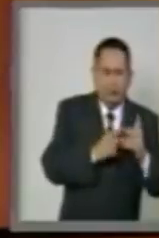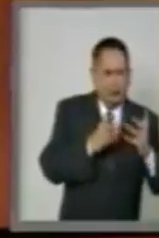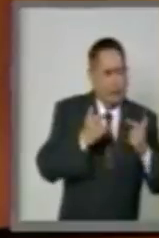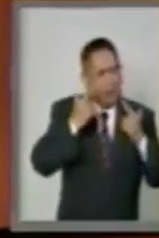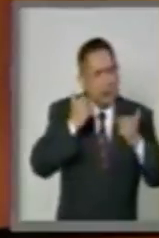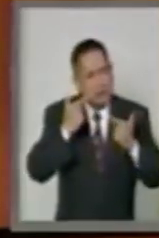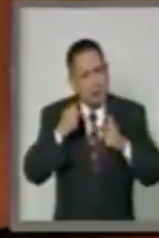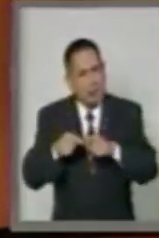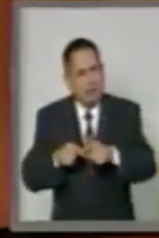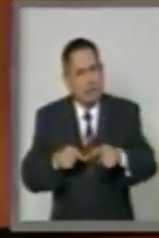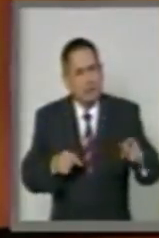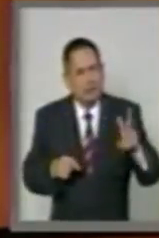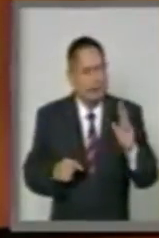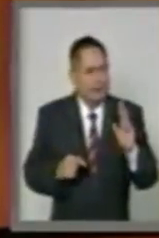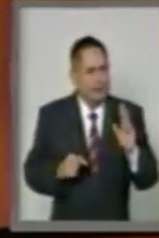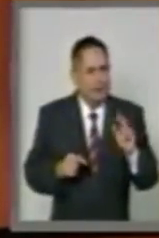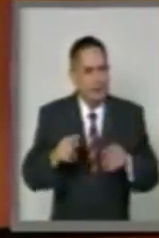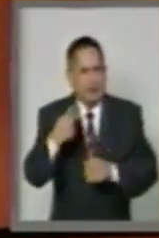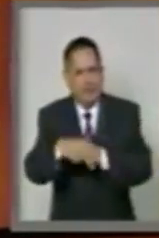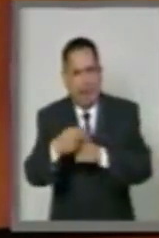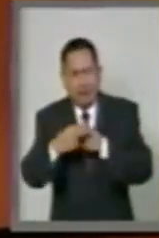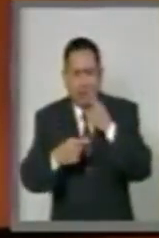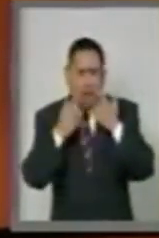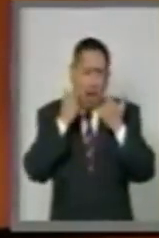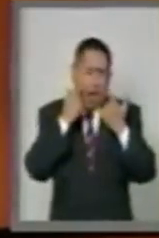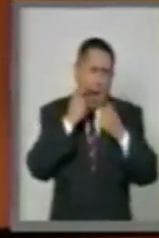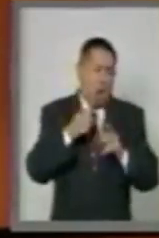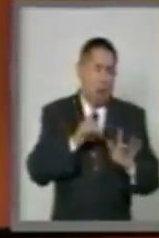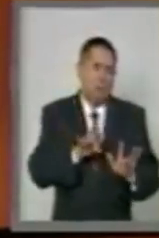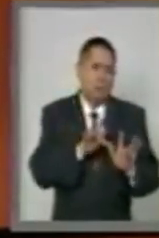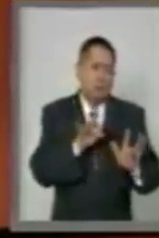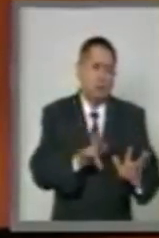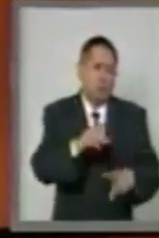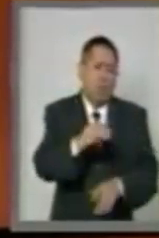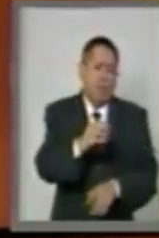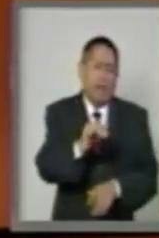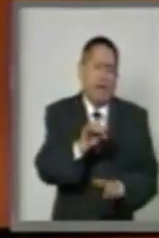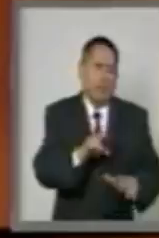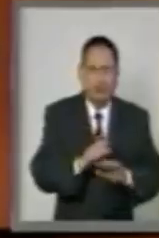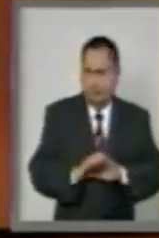programas del corazón de Televisa. ¿No?